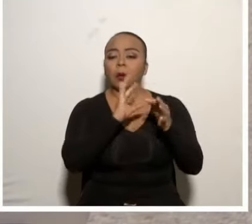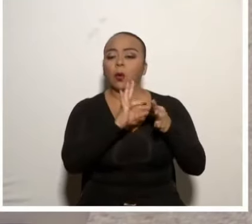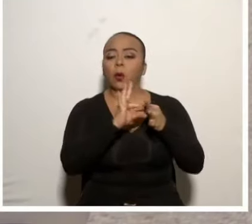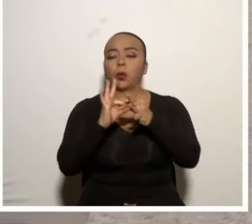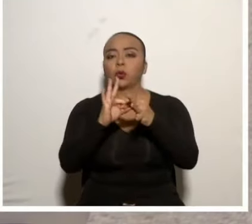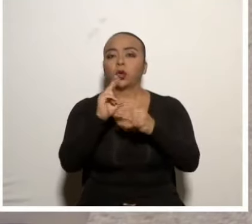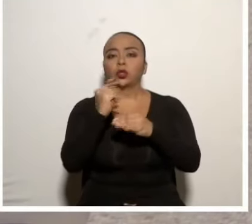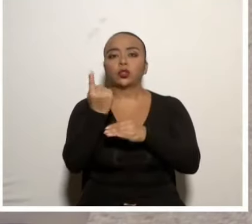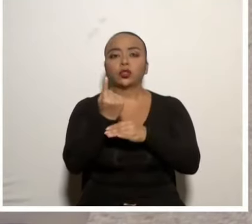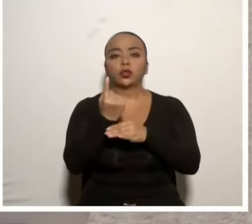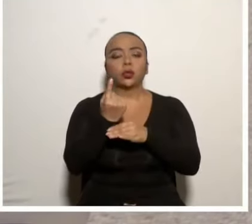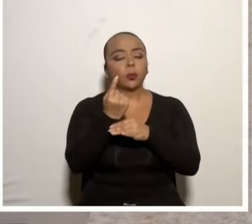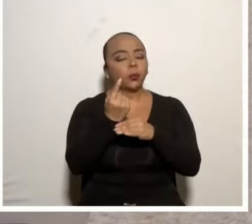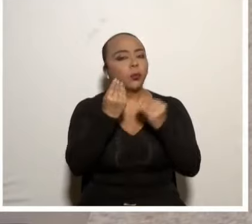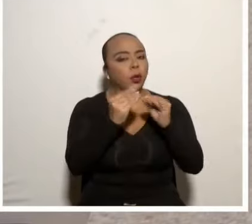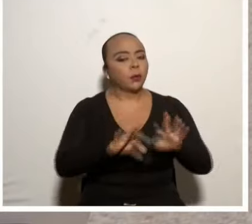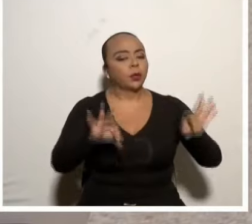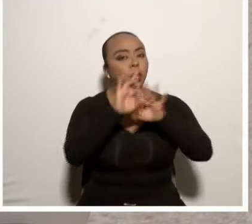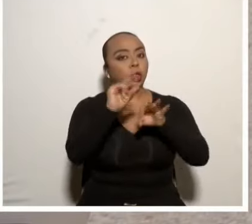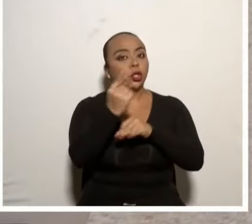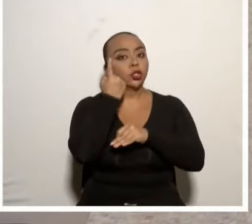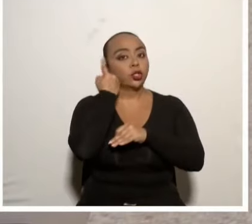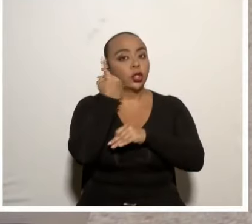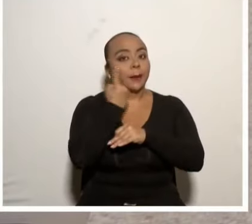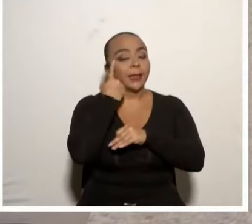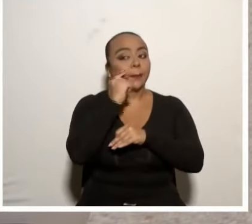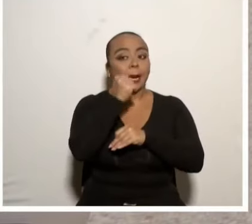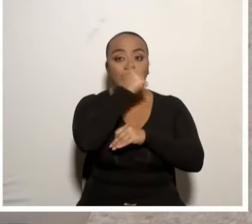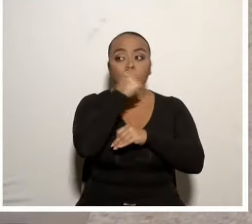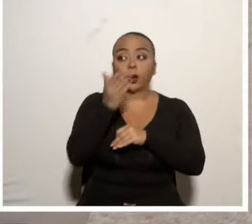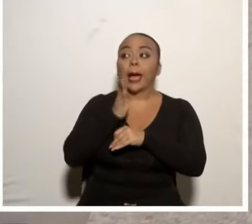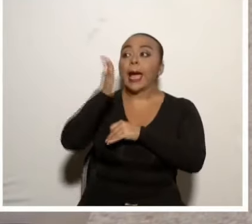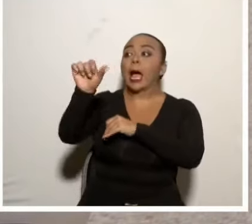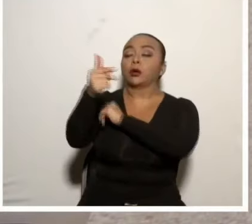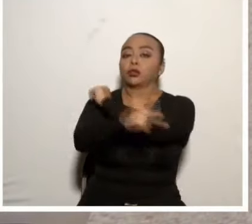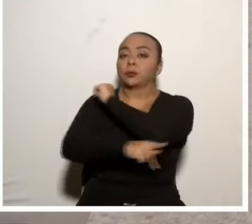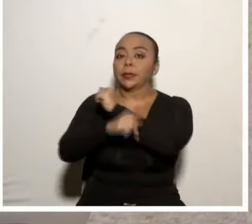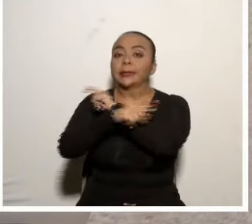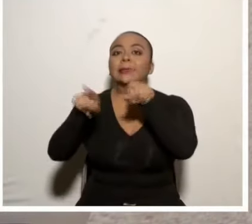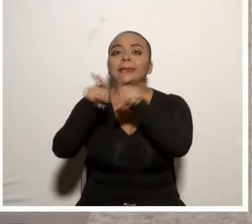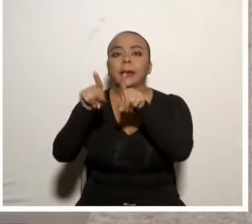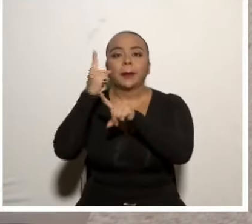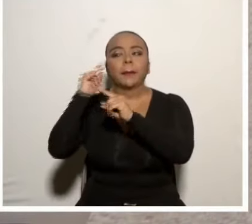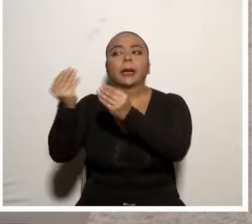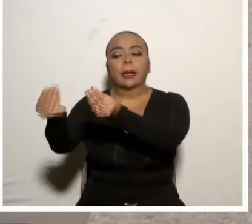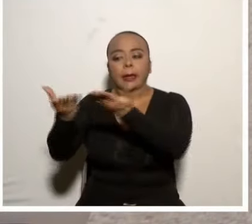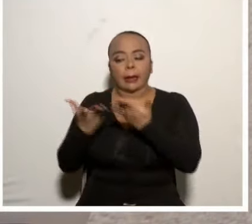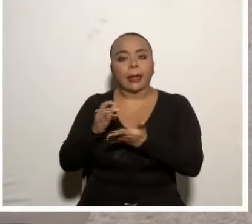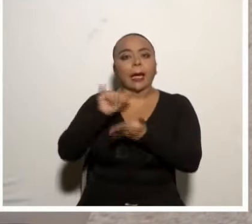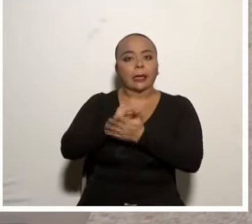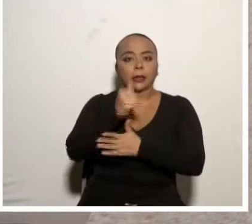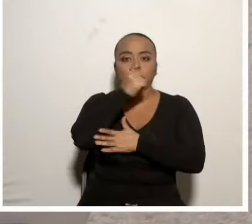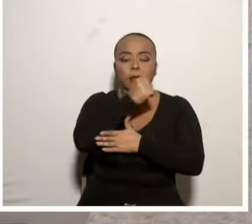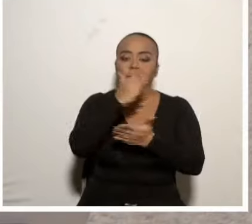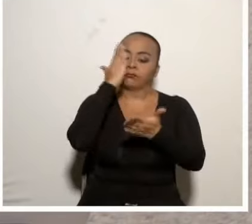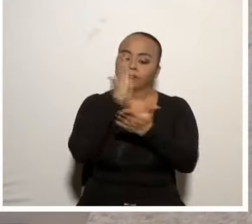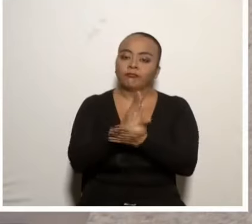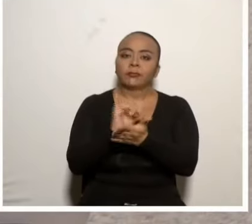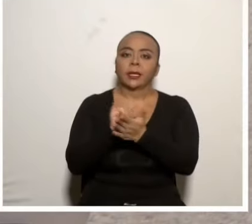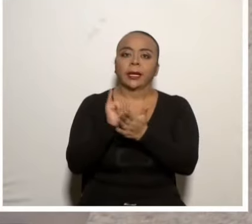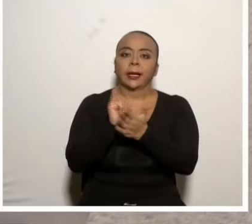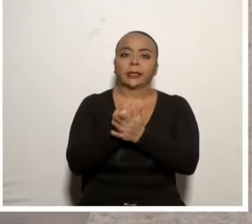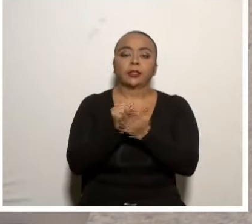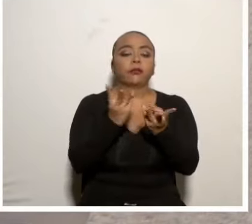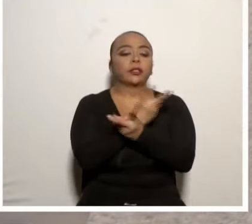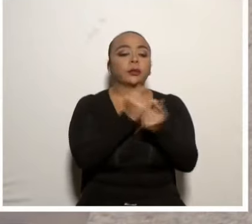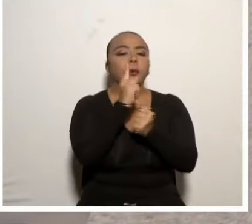no solo para la droga que iba para otros países, sino para la que llegaba acá. Ahogando este tránsito, resolvemos una